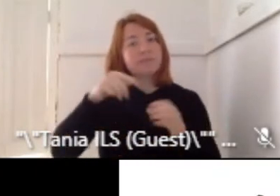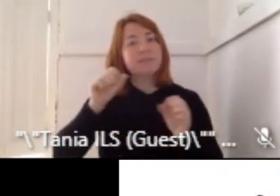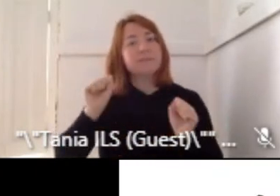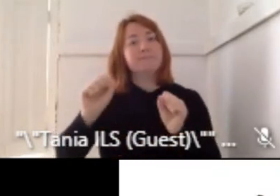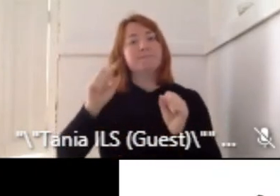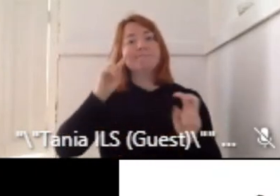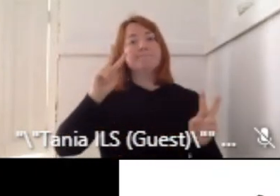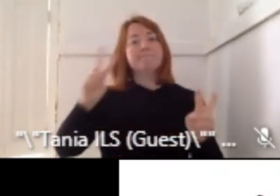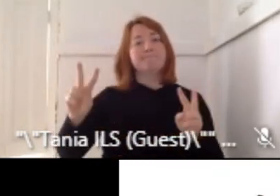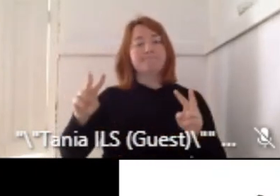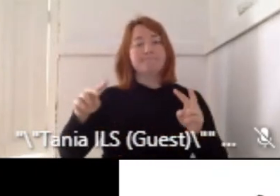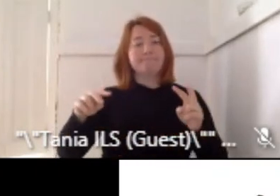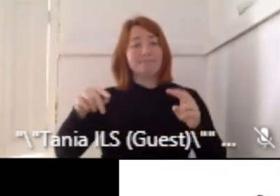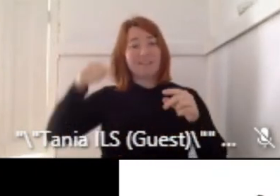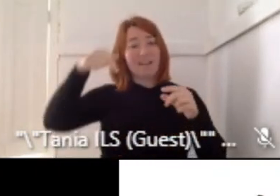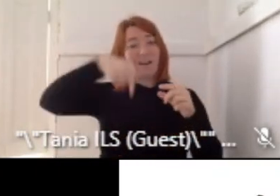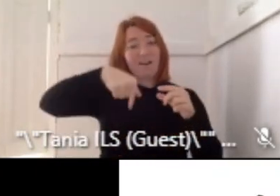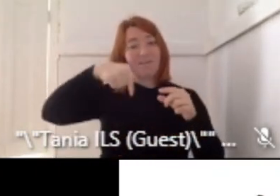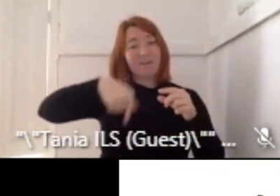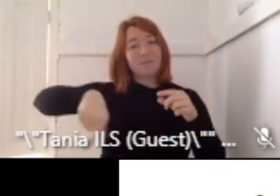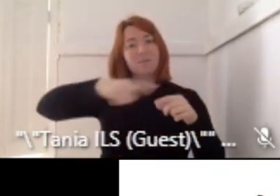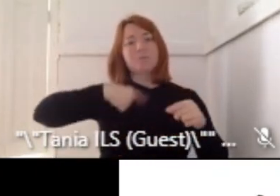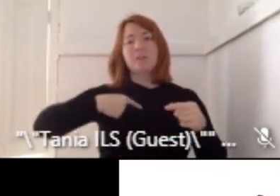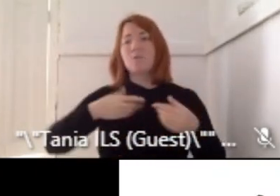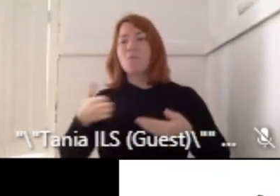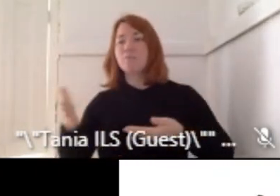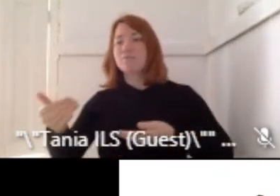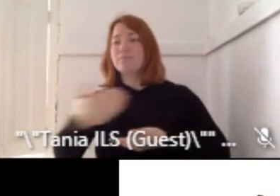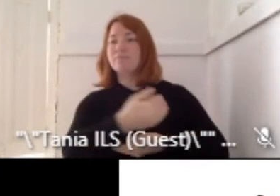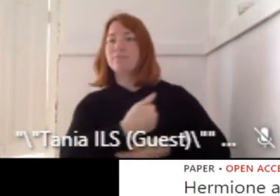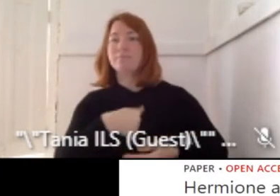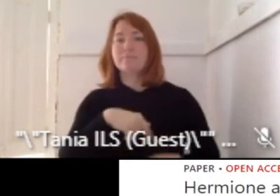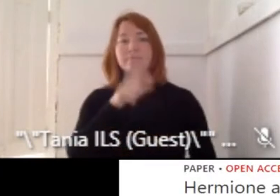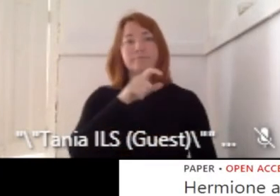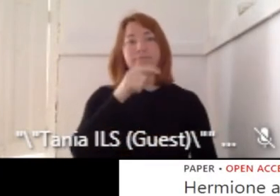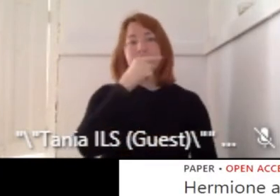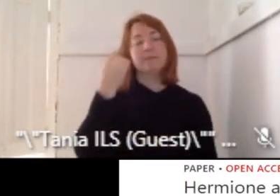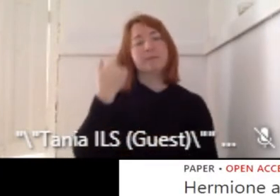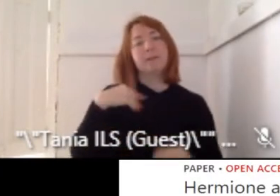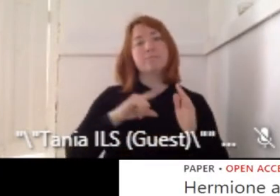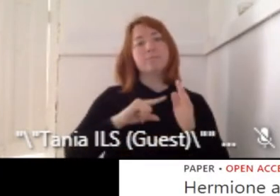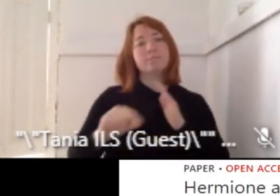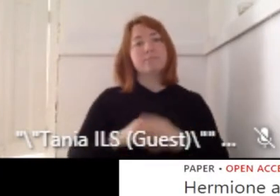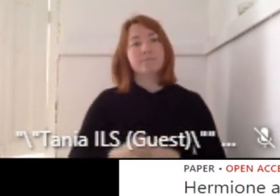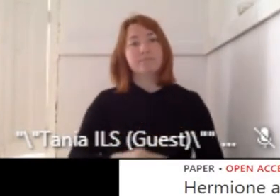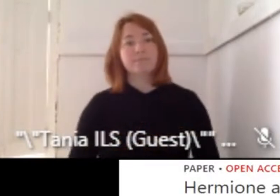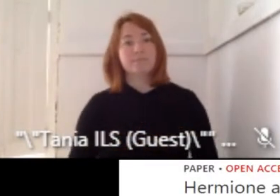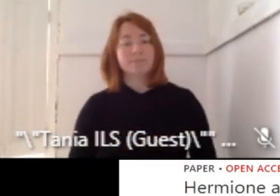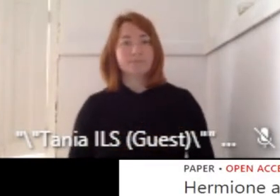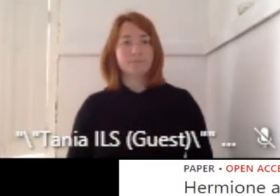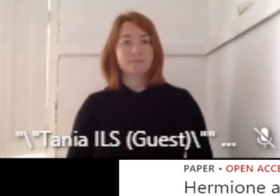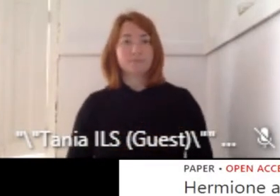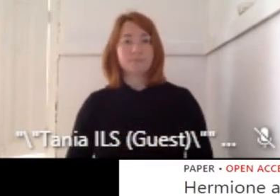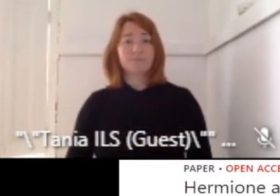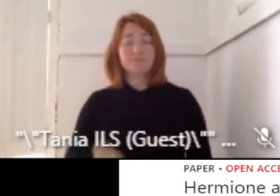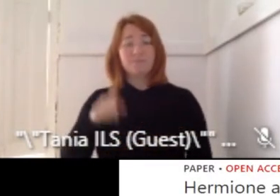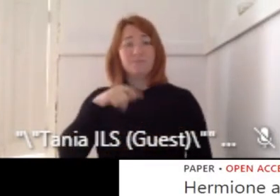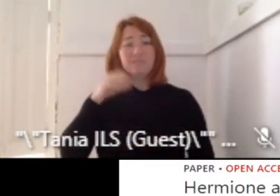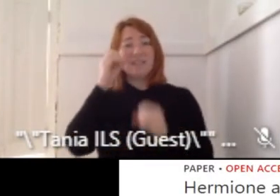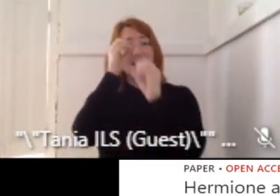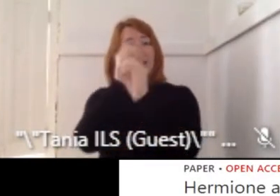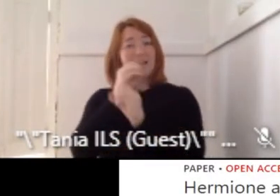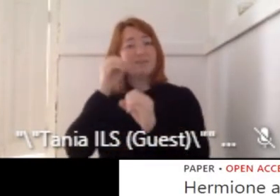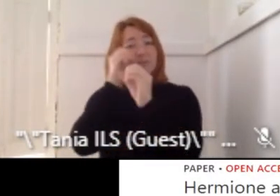abajo, nosotras recogiendo y ellos se largan. Y en el laboratorio es importante evitar que las